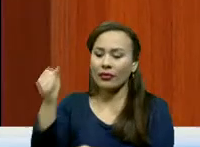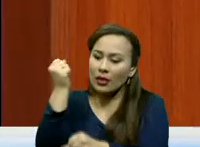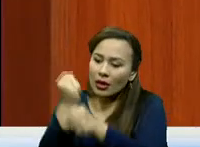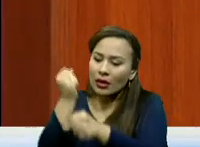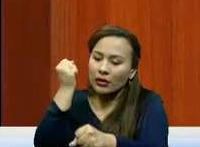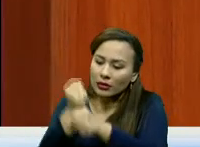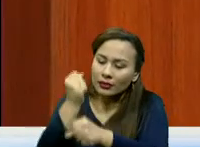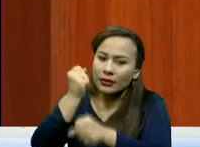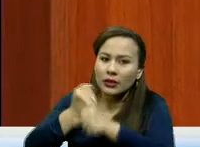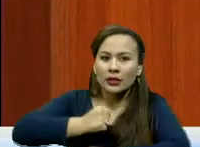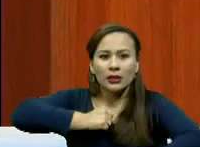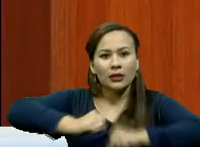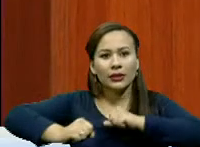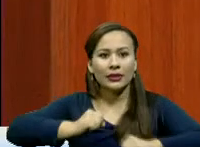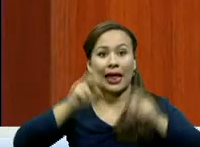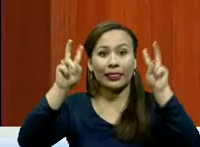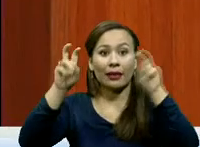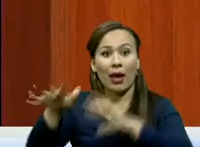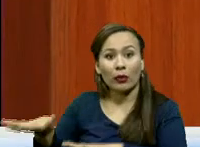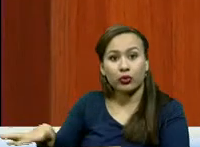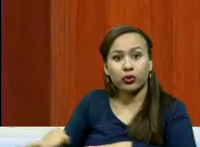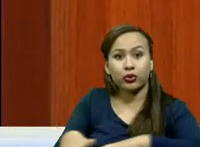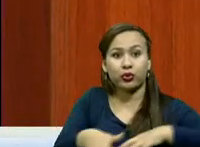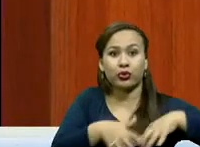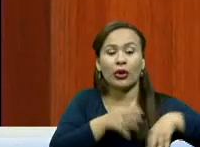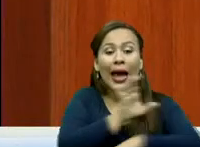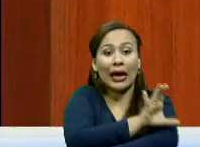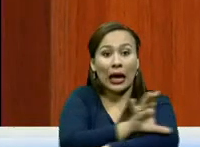productivo en el tema agrícola, ganadero,